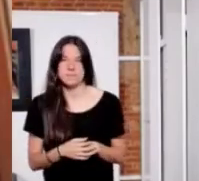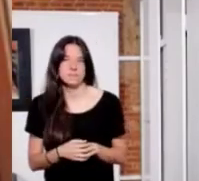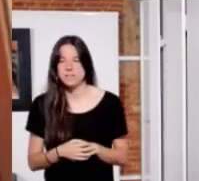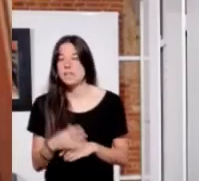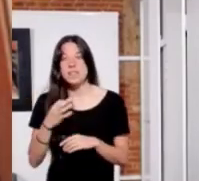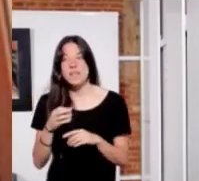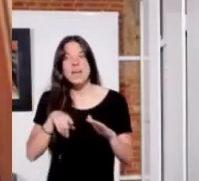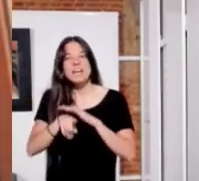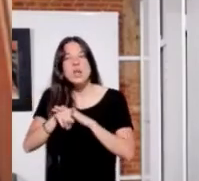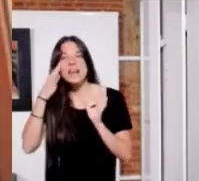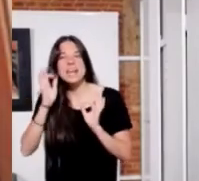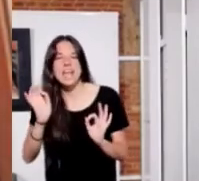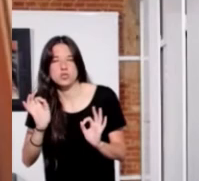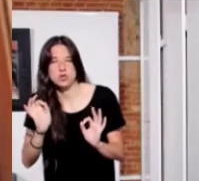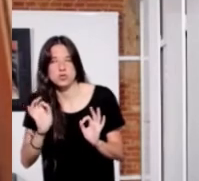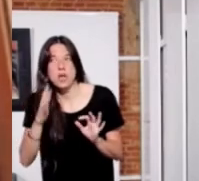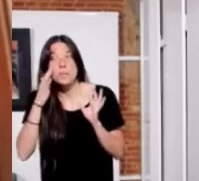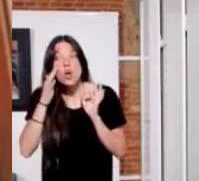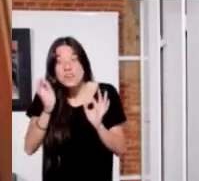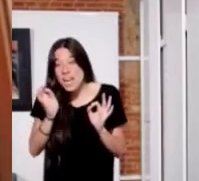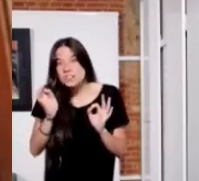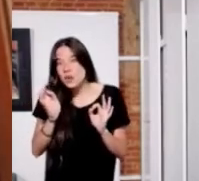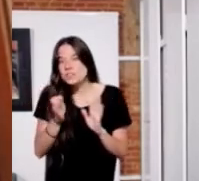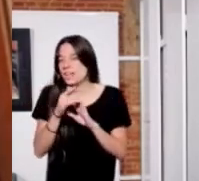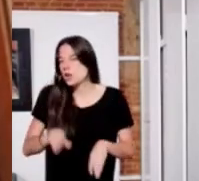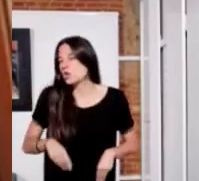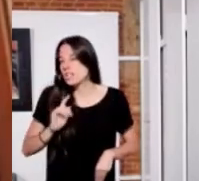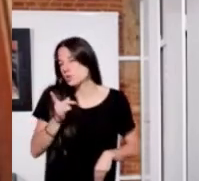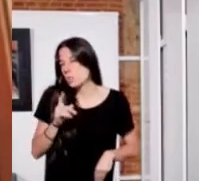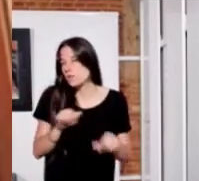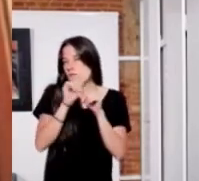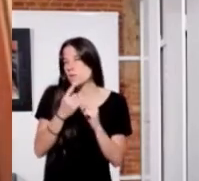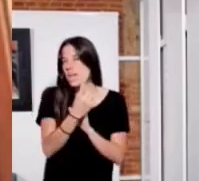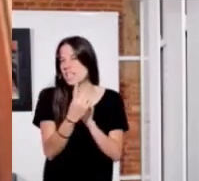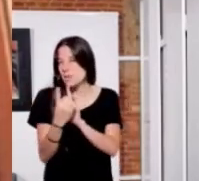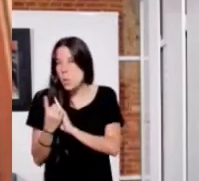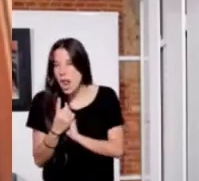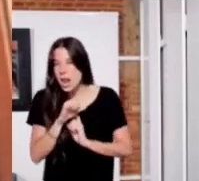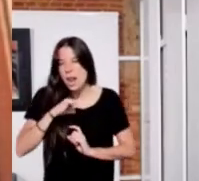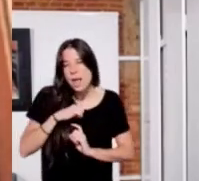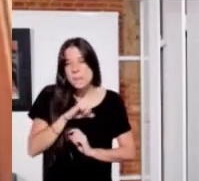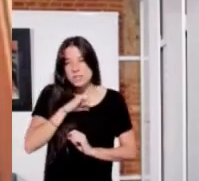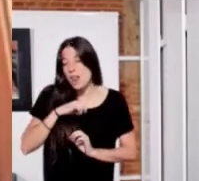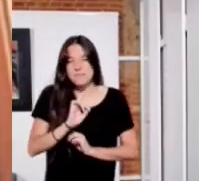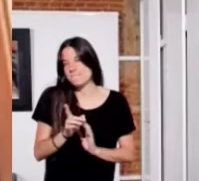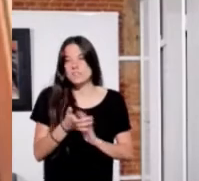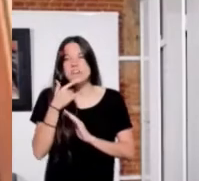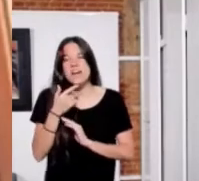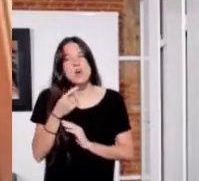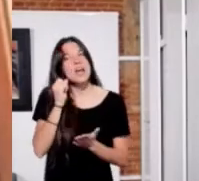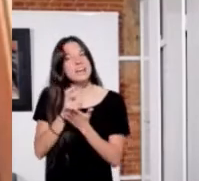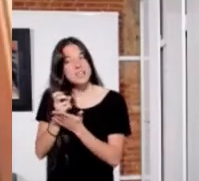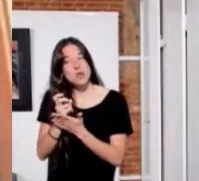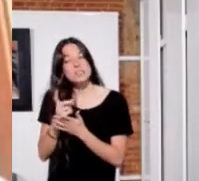gestionar riesgos, pero riesgos que no se asumen a título individual, personal, sino como representante de una